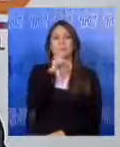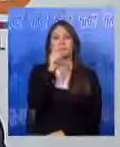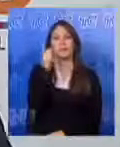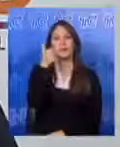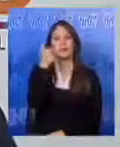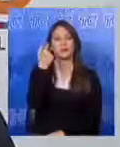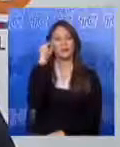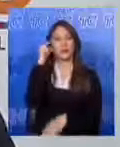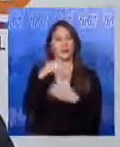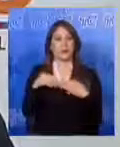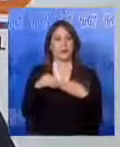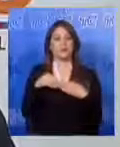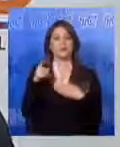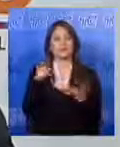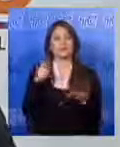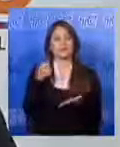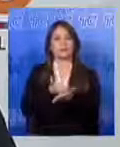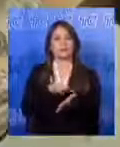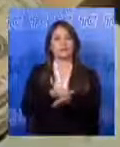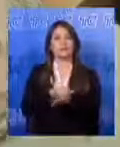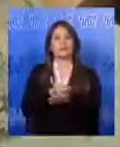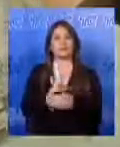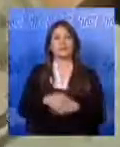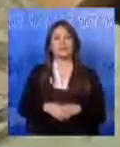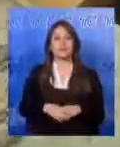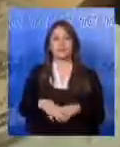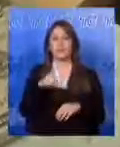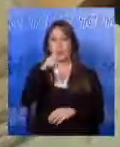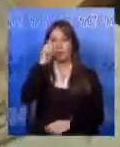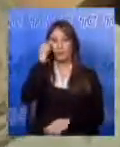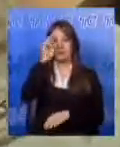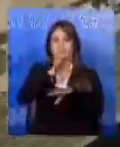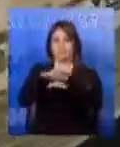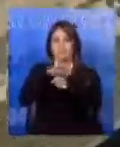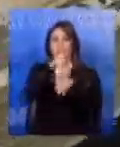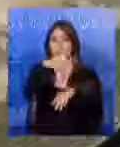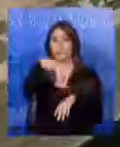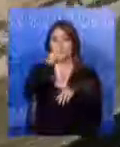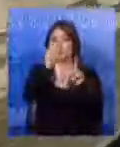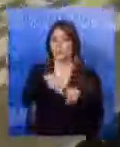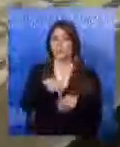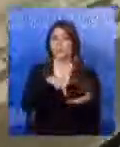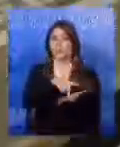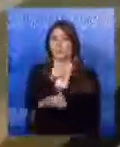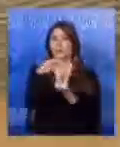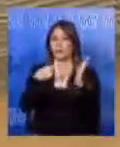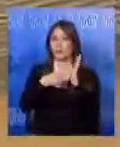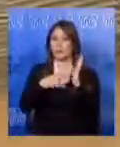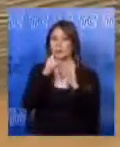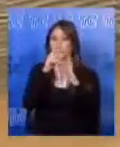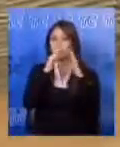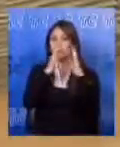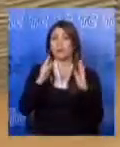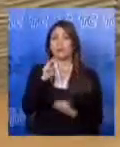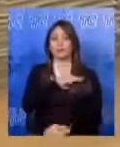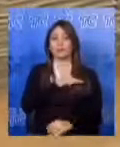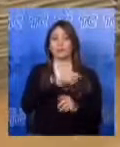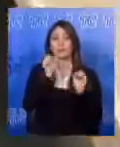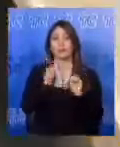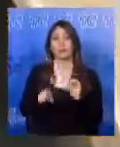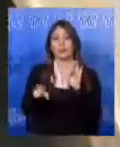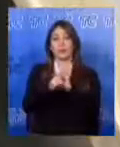millones de dólares busque cobrable manuscrito es importante recordar a la ciudadanía que en el caso que no se cumple el pago el municipio tiene la obligación